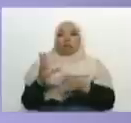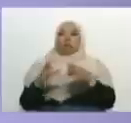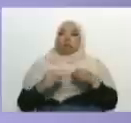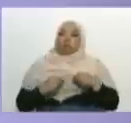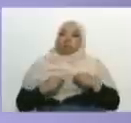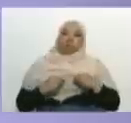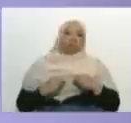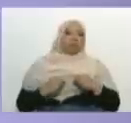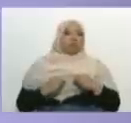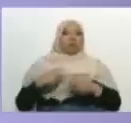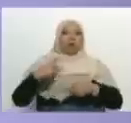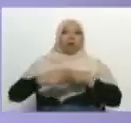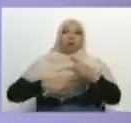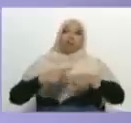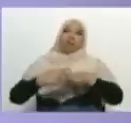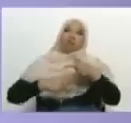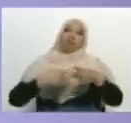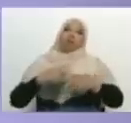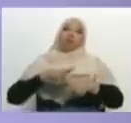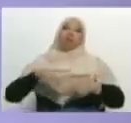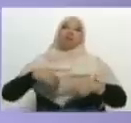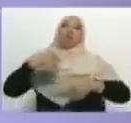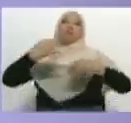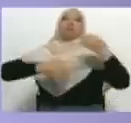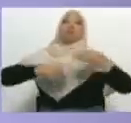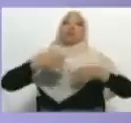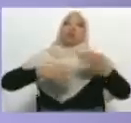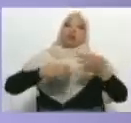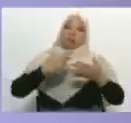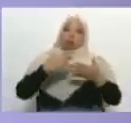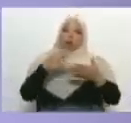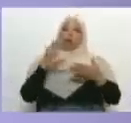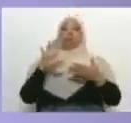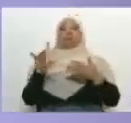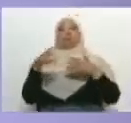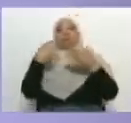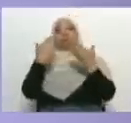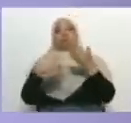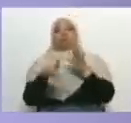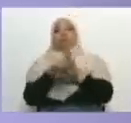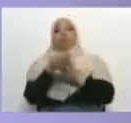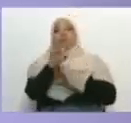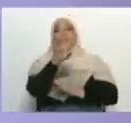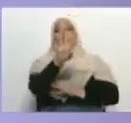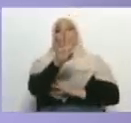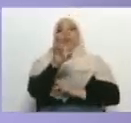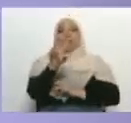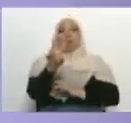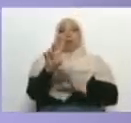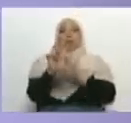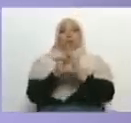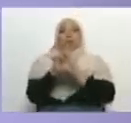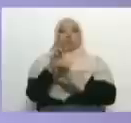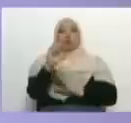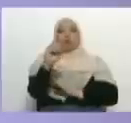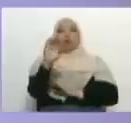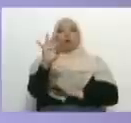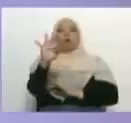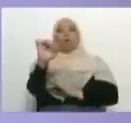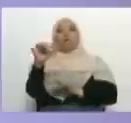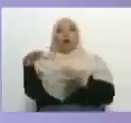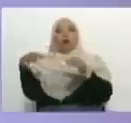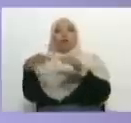todo aquel proceso o ajuste de pago que se ha emitido por la licencia 42 de la UFAP, porque estaría violando